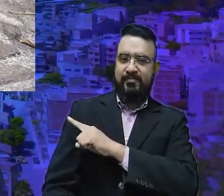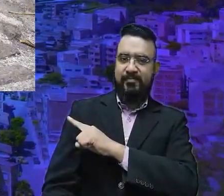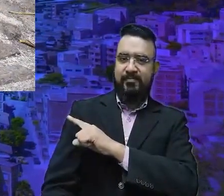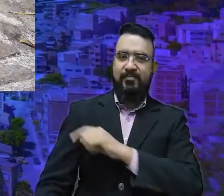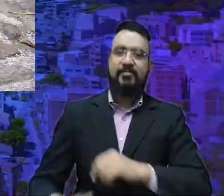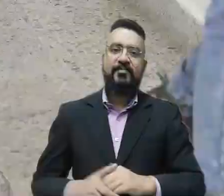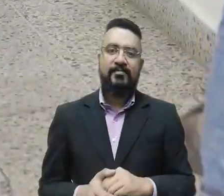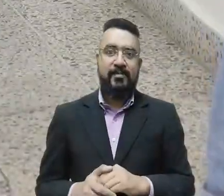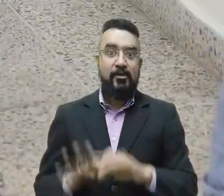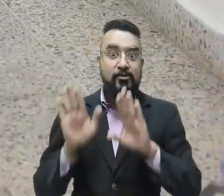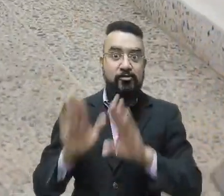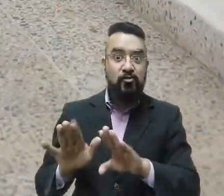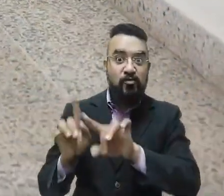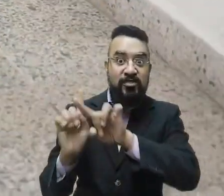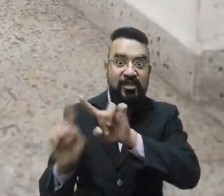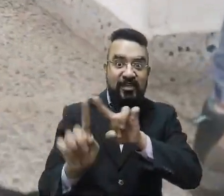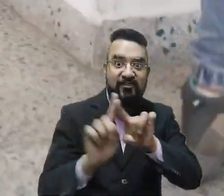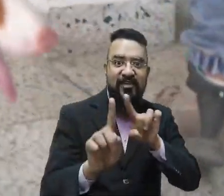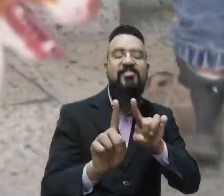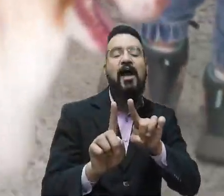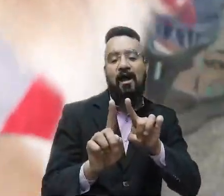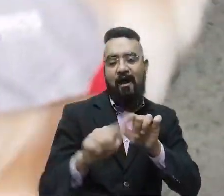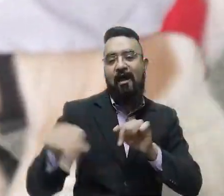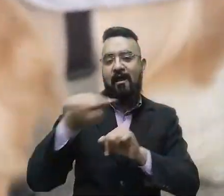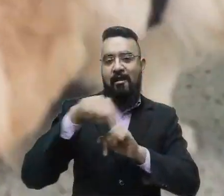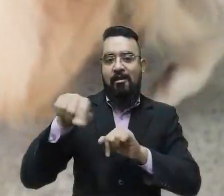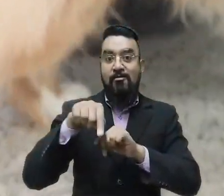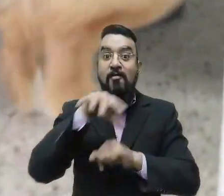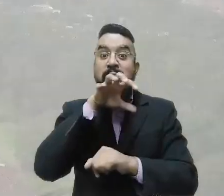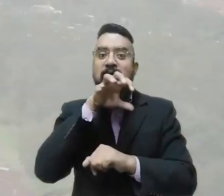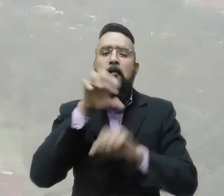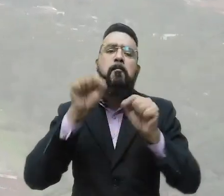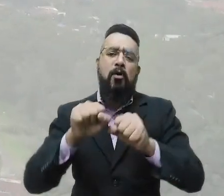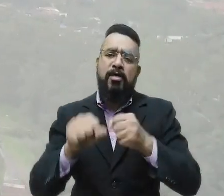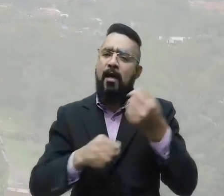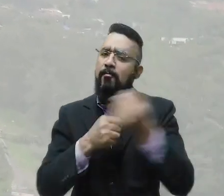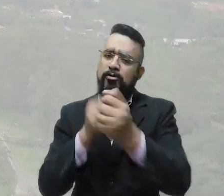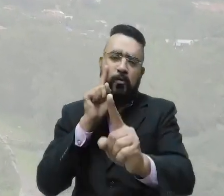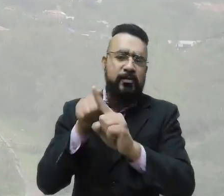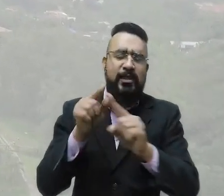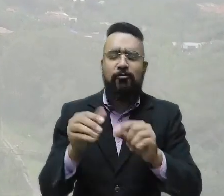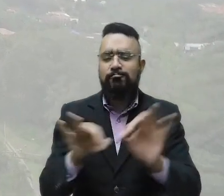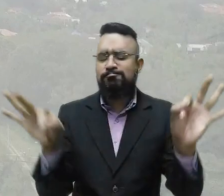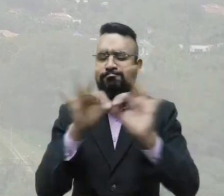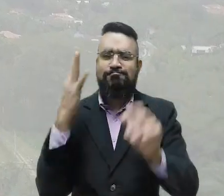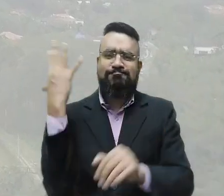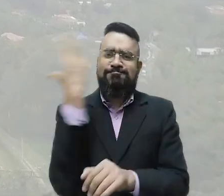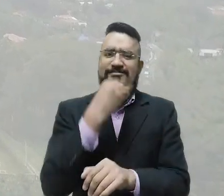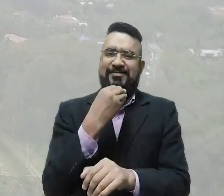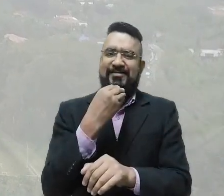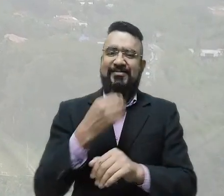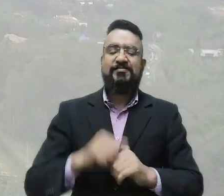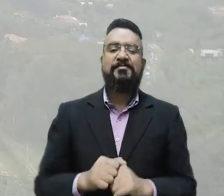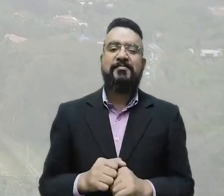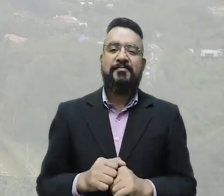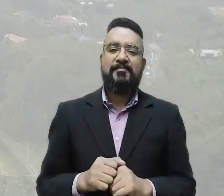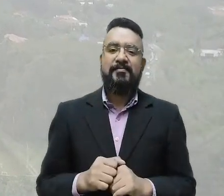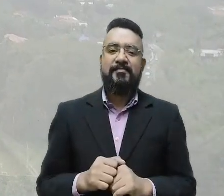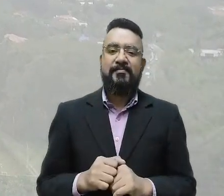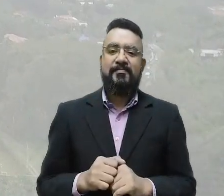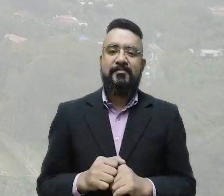Apolo. Ellos son los protagonistas de esta maravillosa estrategia. Juntos sumamos por Envigado.